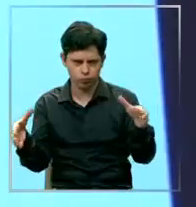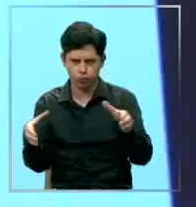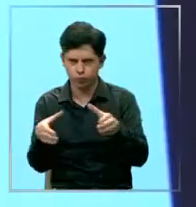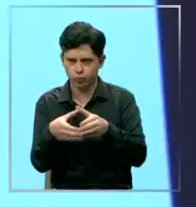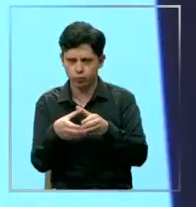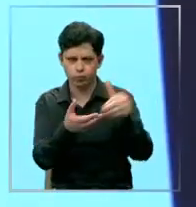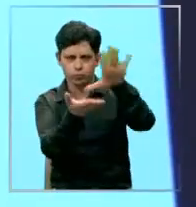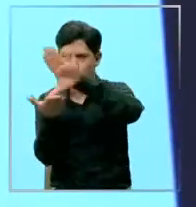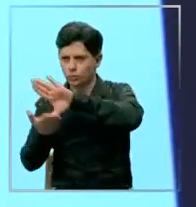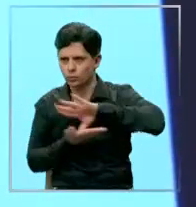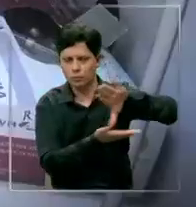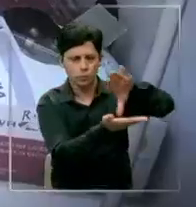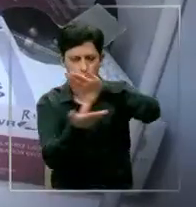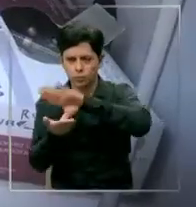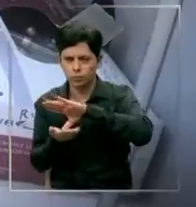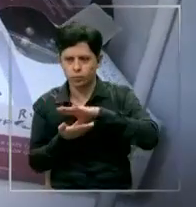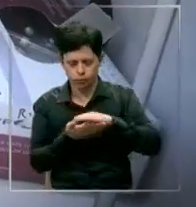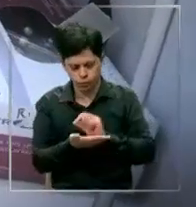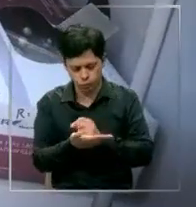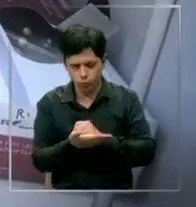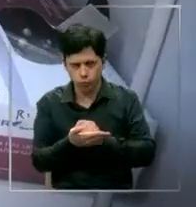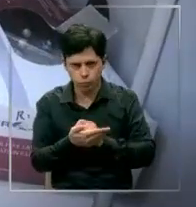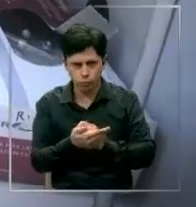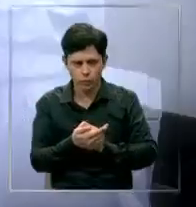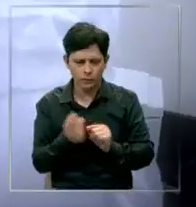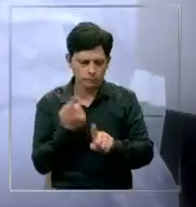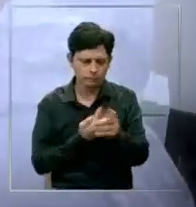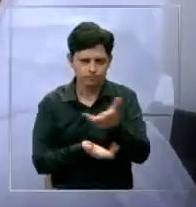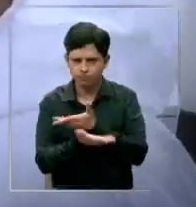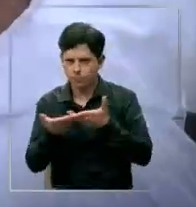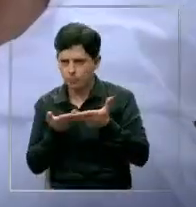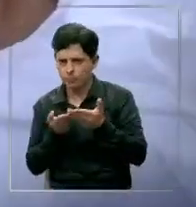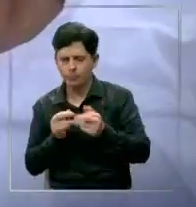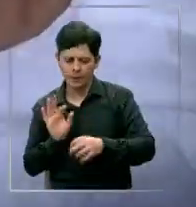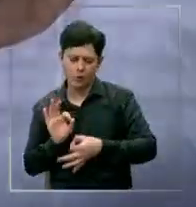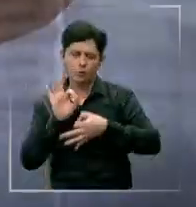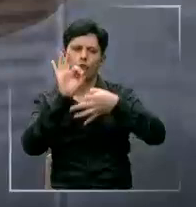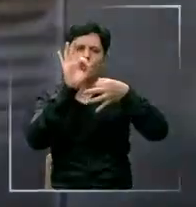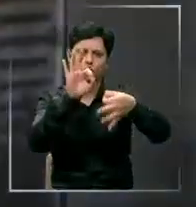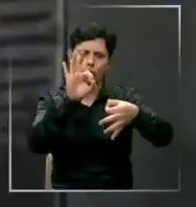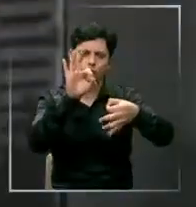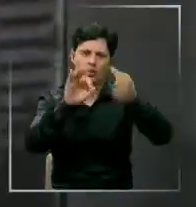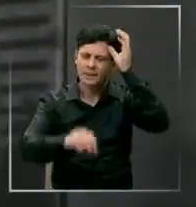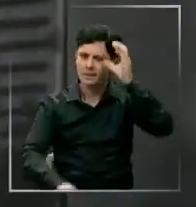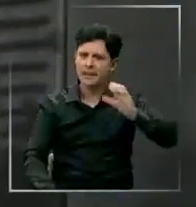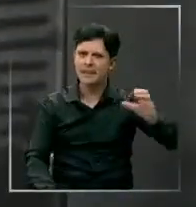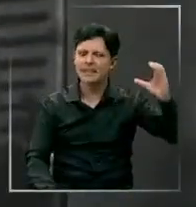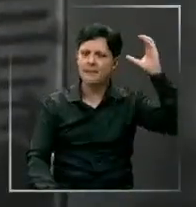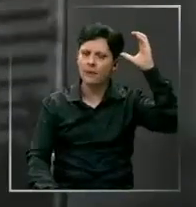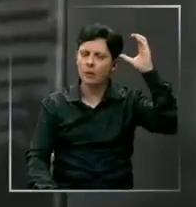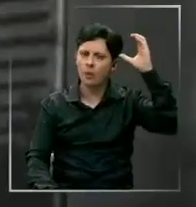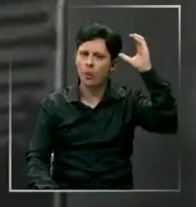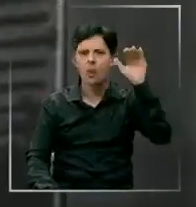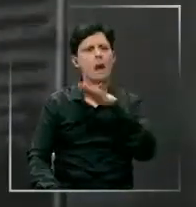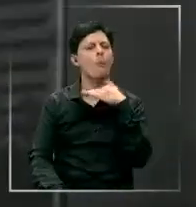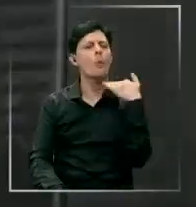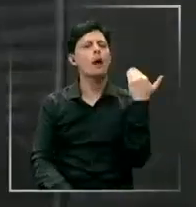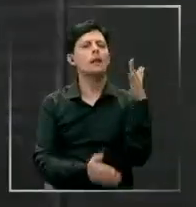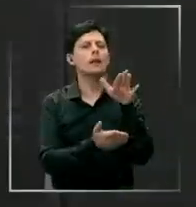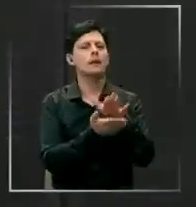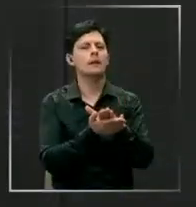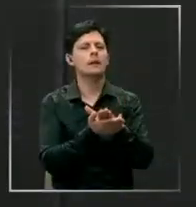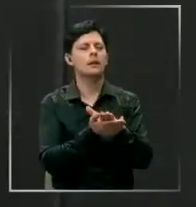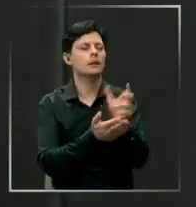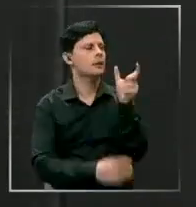distintas partes del mundo para definir el que se espera sea el último y definitivo informe científico sobre la muerte de Neruda.